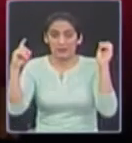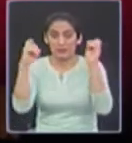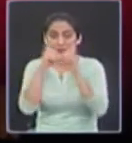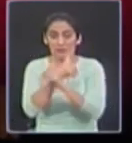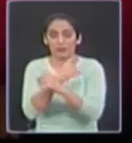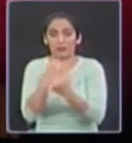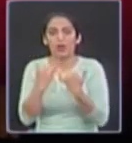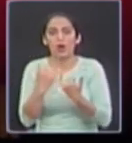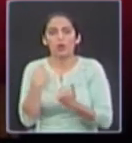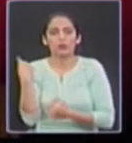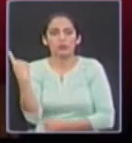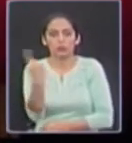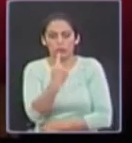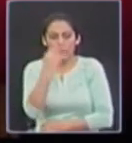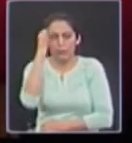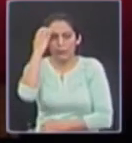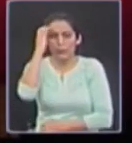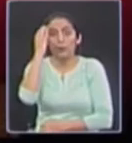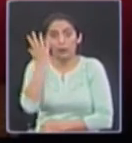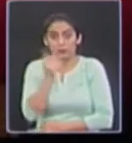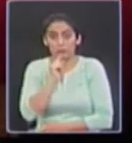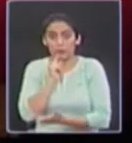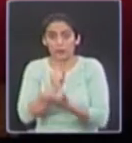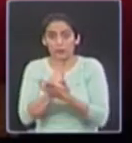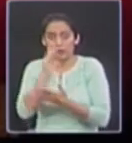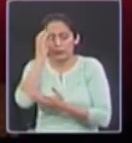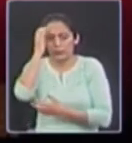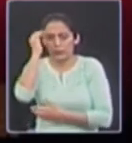sumamente preocupados de esta situación. Sabemos muy bien